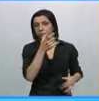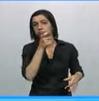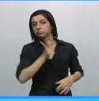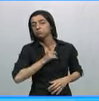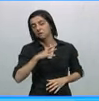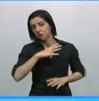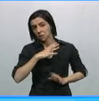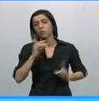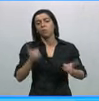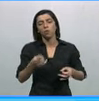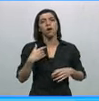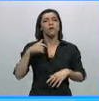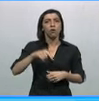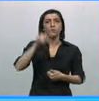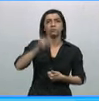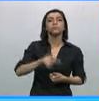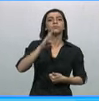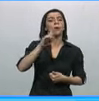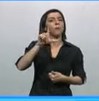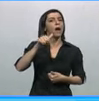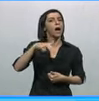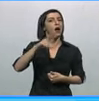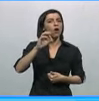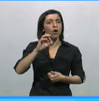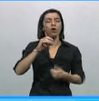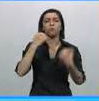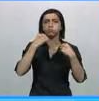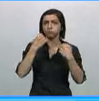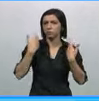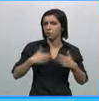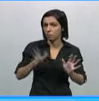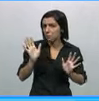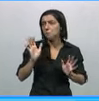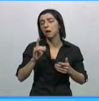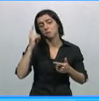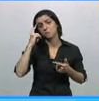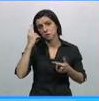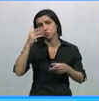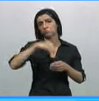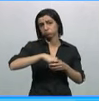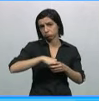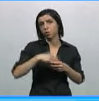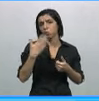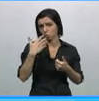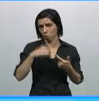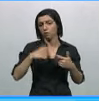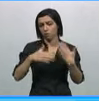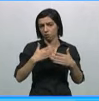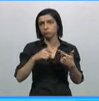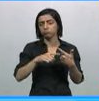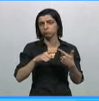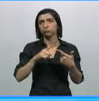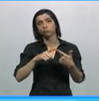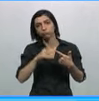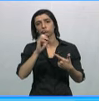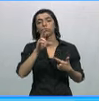hoy trabajó casi con normalidad, así que yo pienso que vamos a poder contar con él. Ortigosa